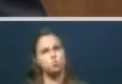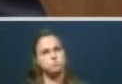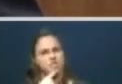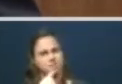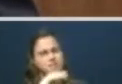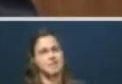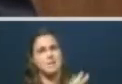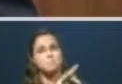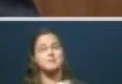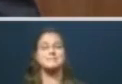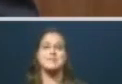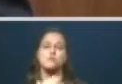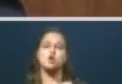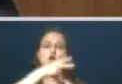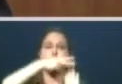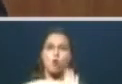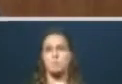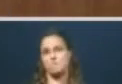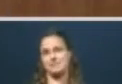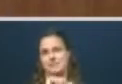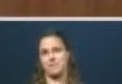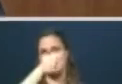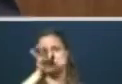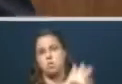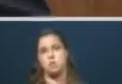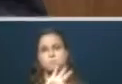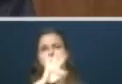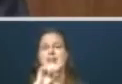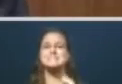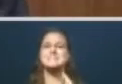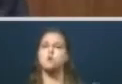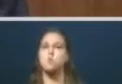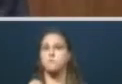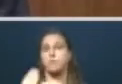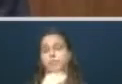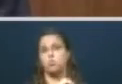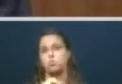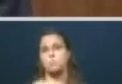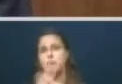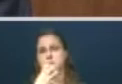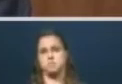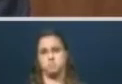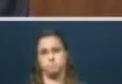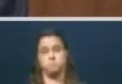marco de la normativa básica estatal y de las nuevas leyes de financiación autonómica y local unas leyes en las que el traspaso de servicios deberá variar